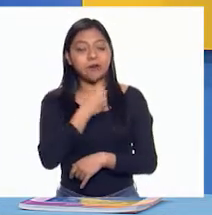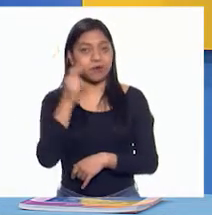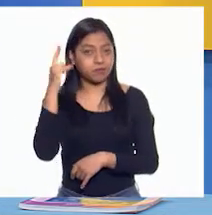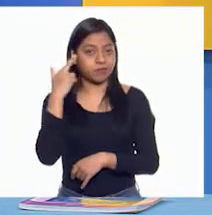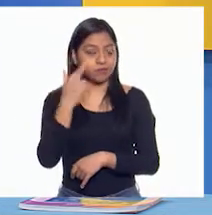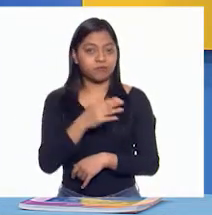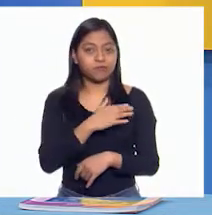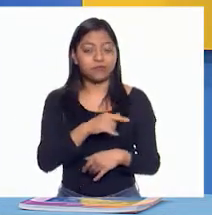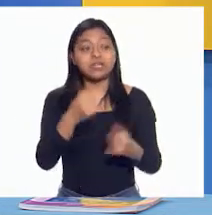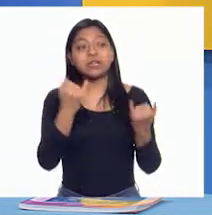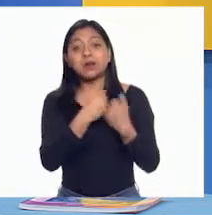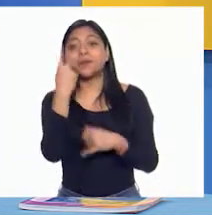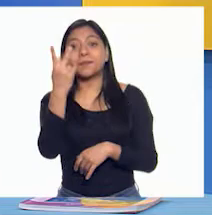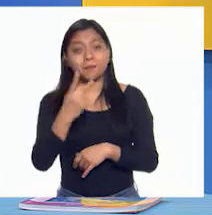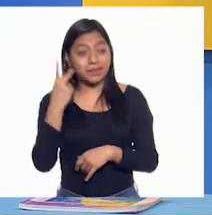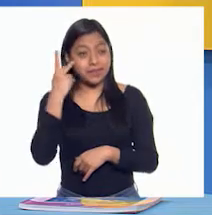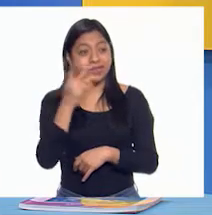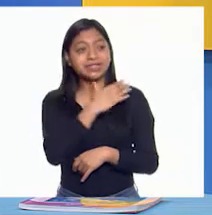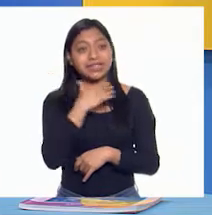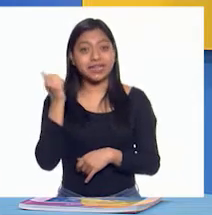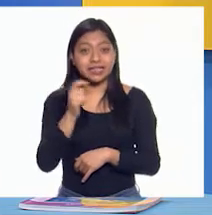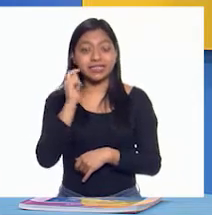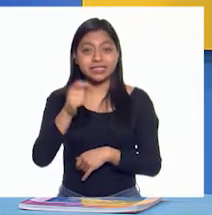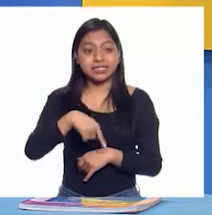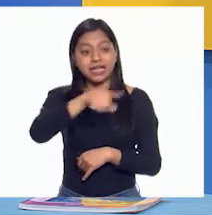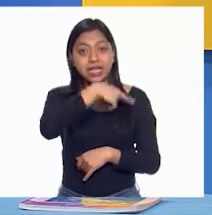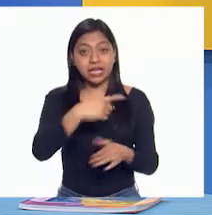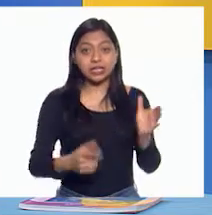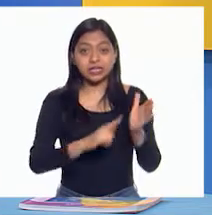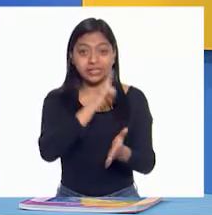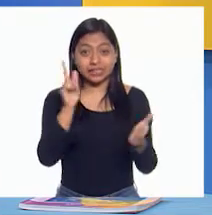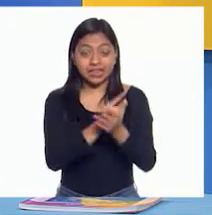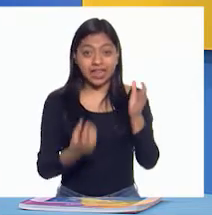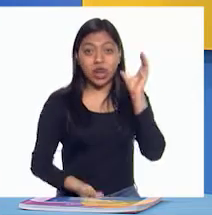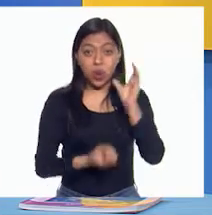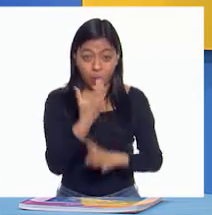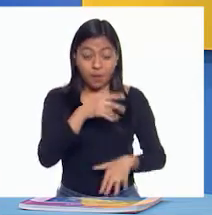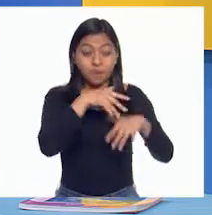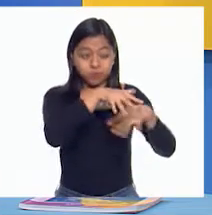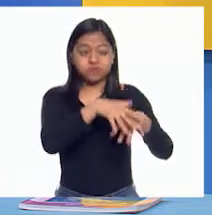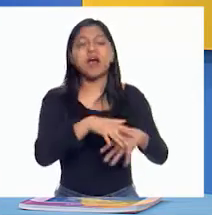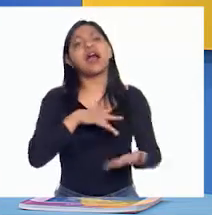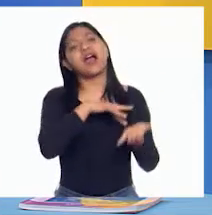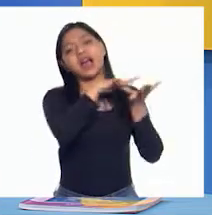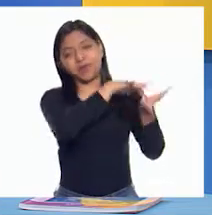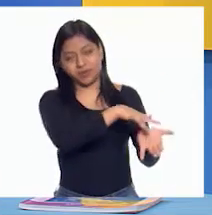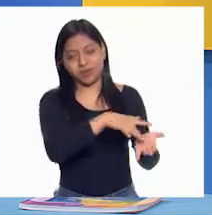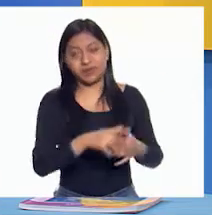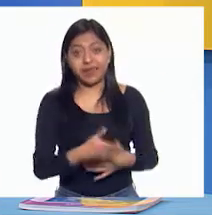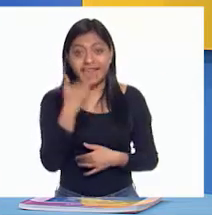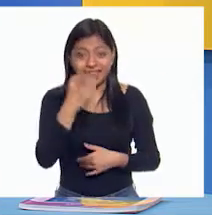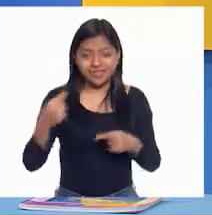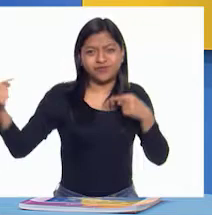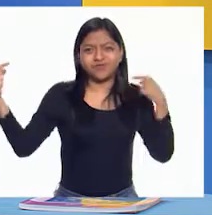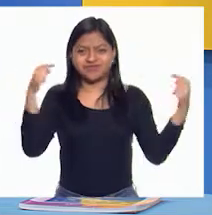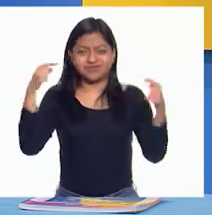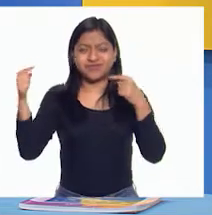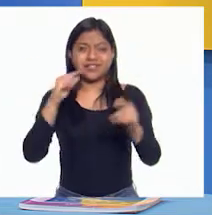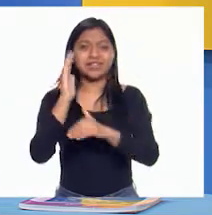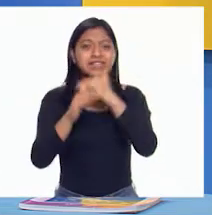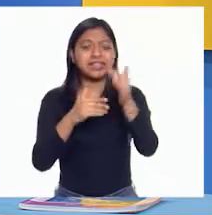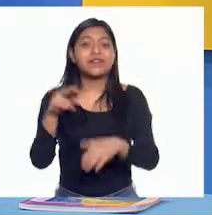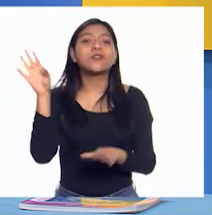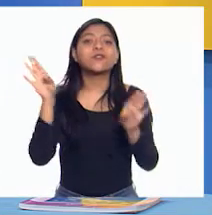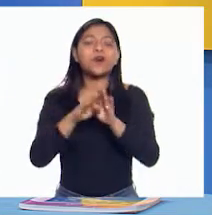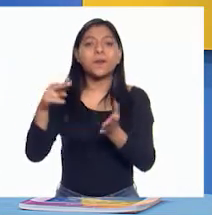los príncipes alemanes, que se adhirieron a la reforma protestante de Lutero. Este conflicto concluyó con la